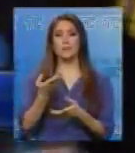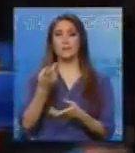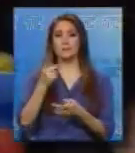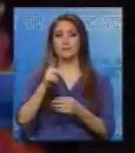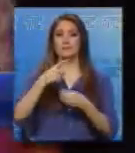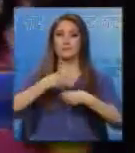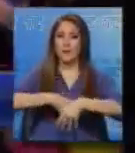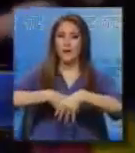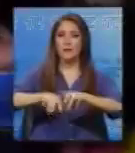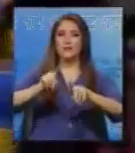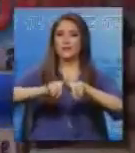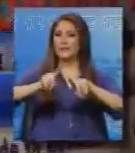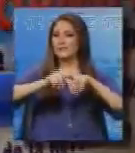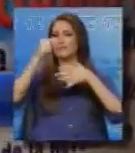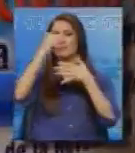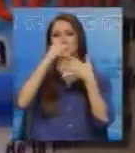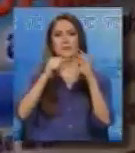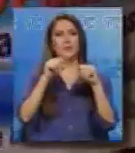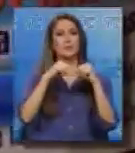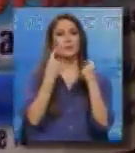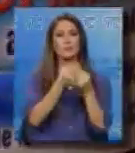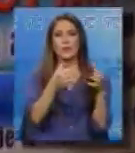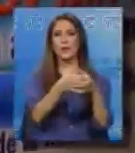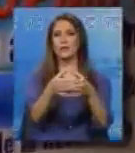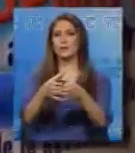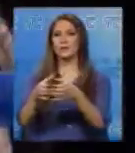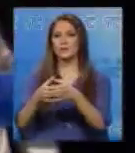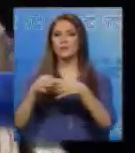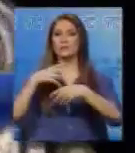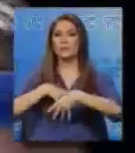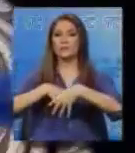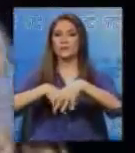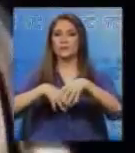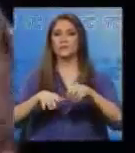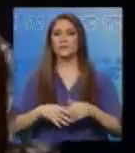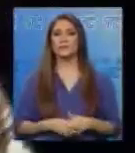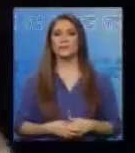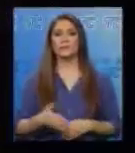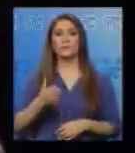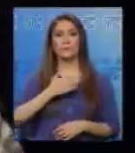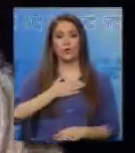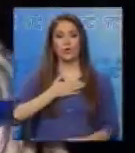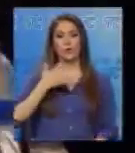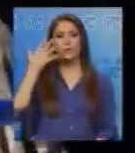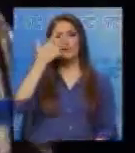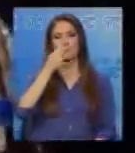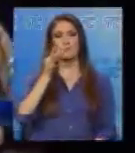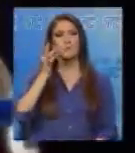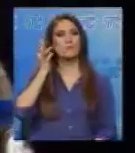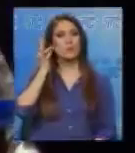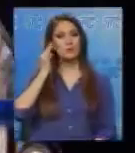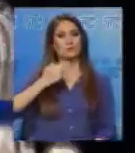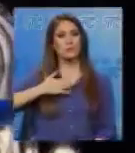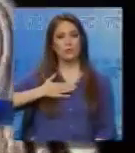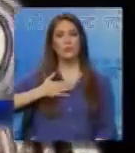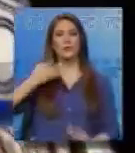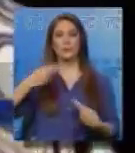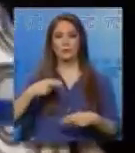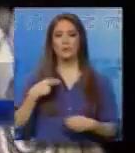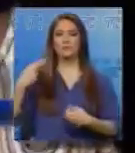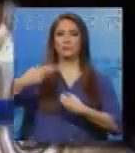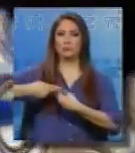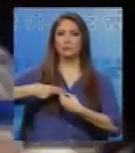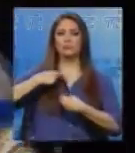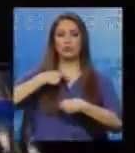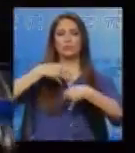la marcha de la oposición que pretende desestabilizar al país. Como pueblo afroecuatoriano, como mujeres, estamos participando por